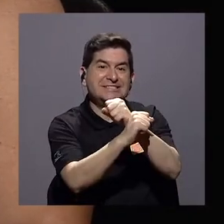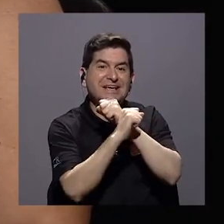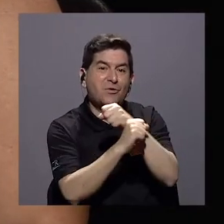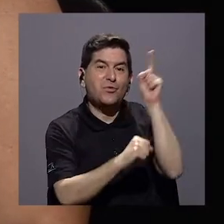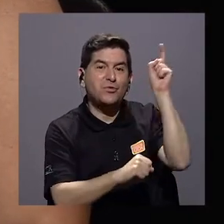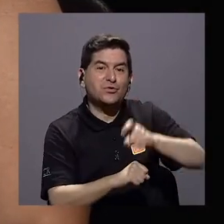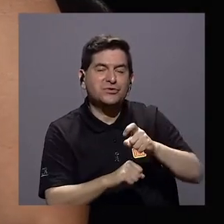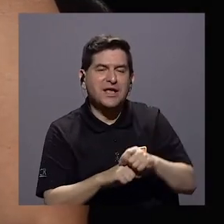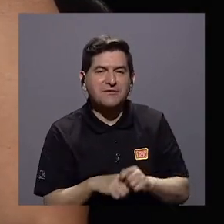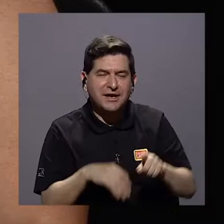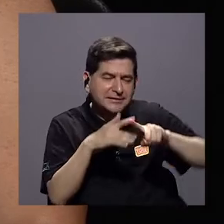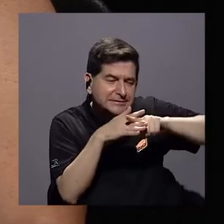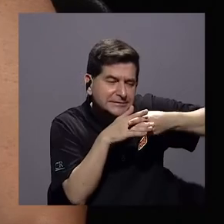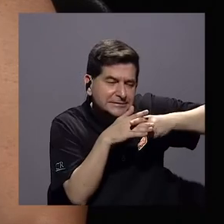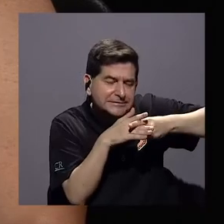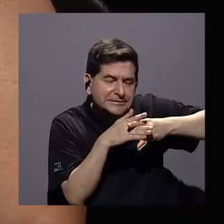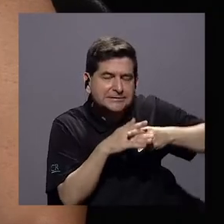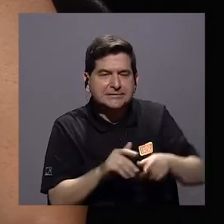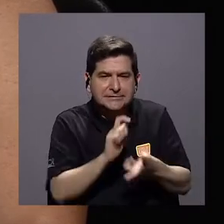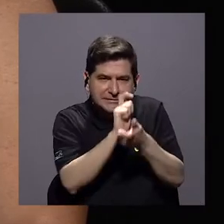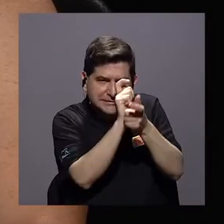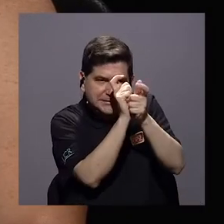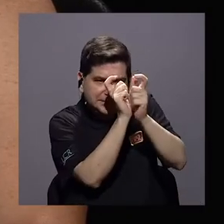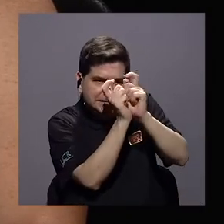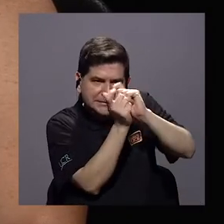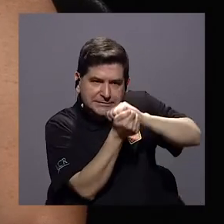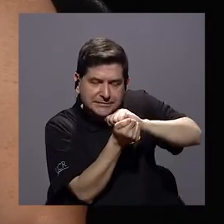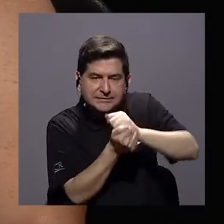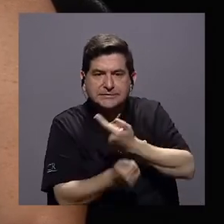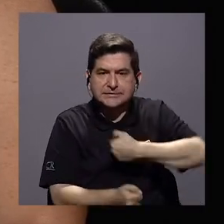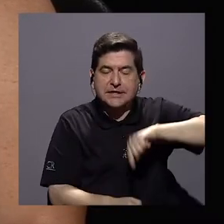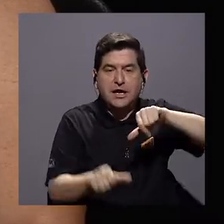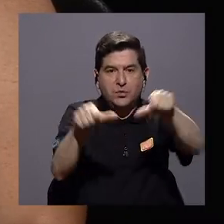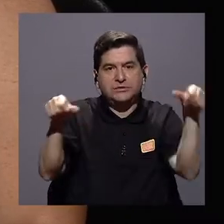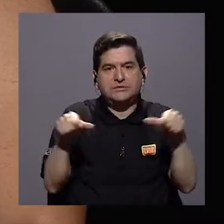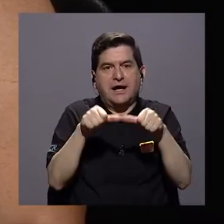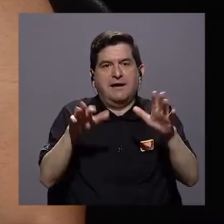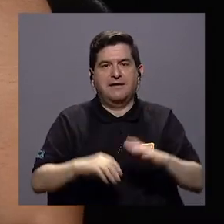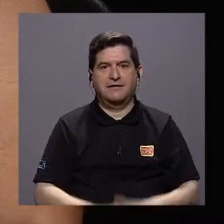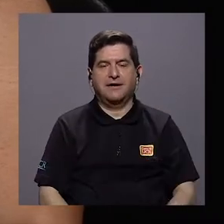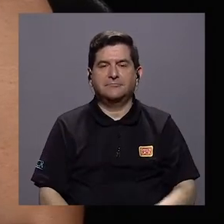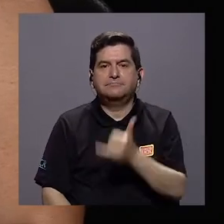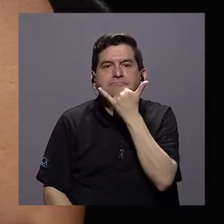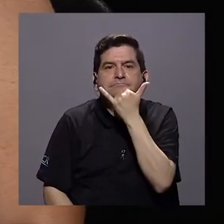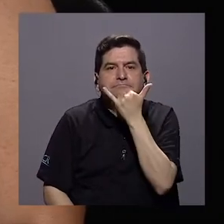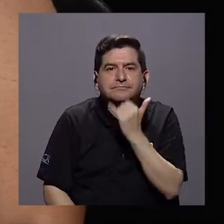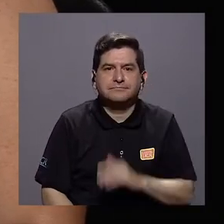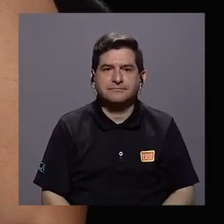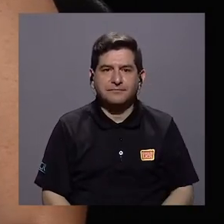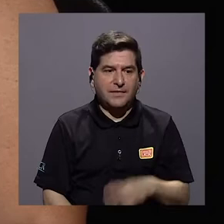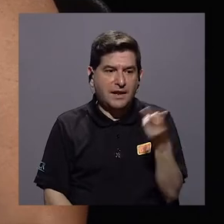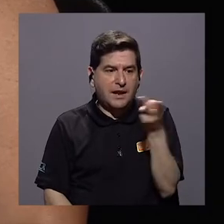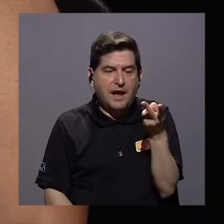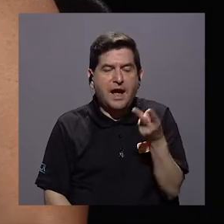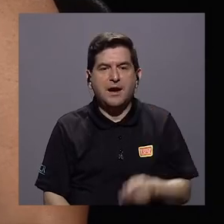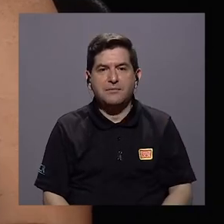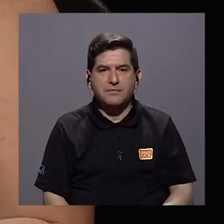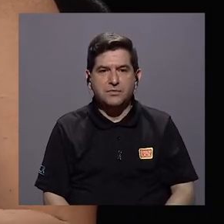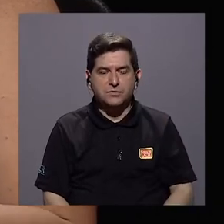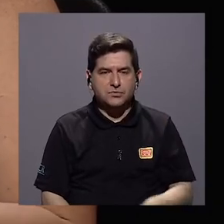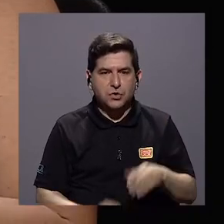los seguros deben ser adaptados realmente a nuestro sector, porque resulta que